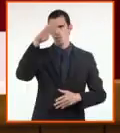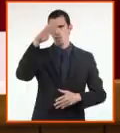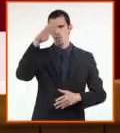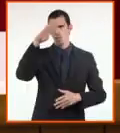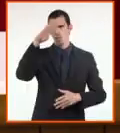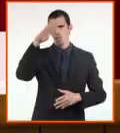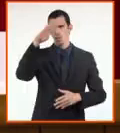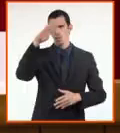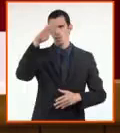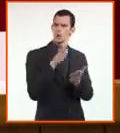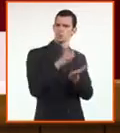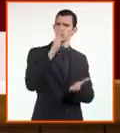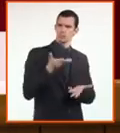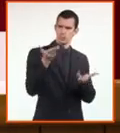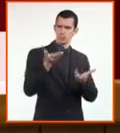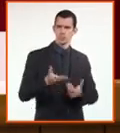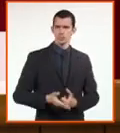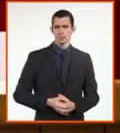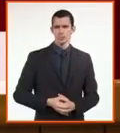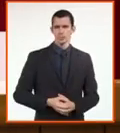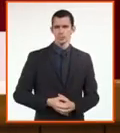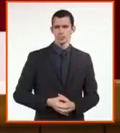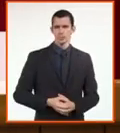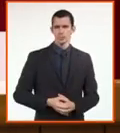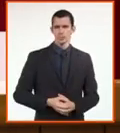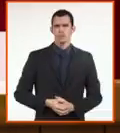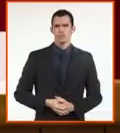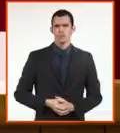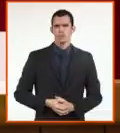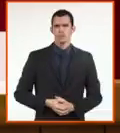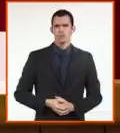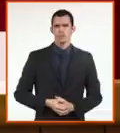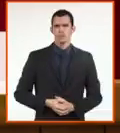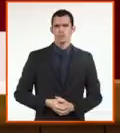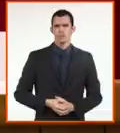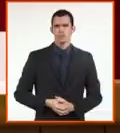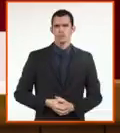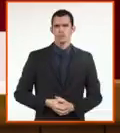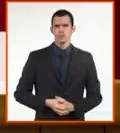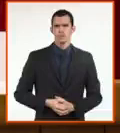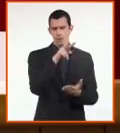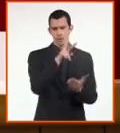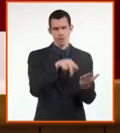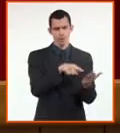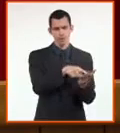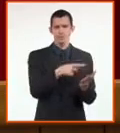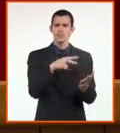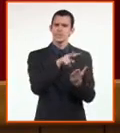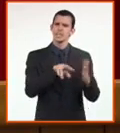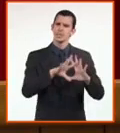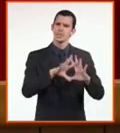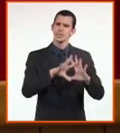Defender con lealtad la obra integral y superior que es el proyecto de la